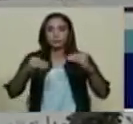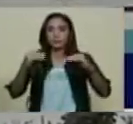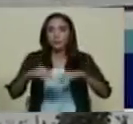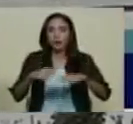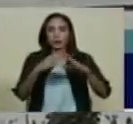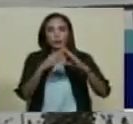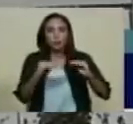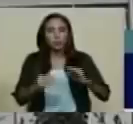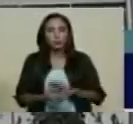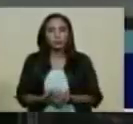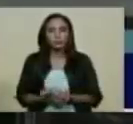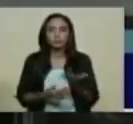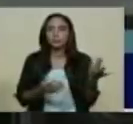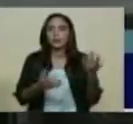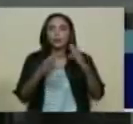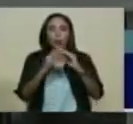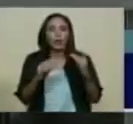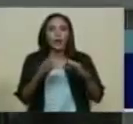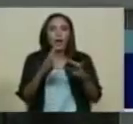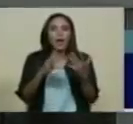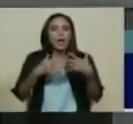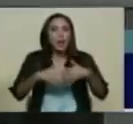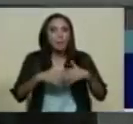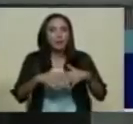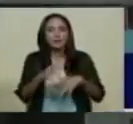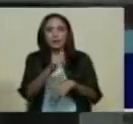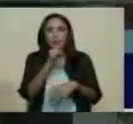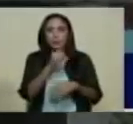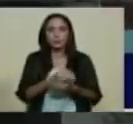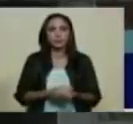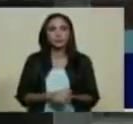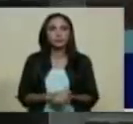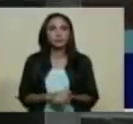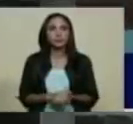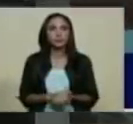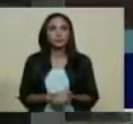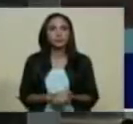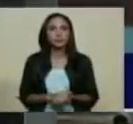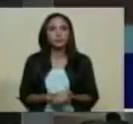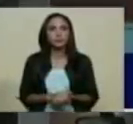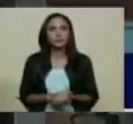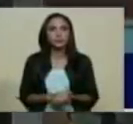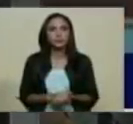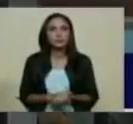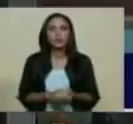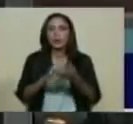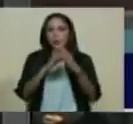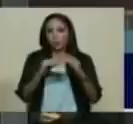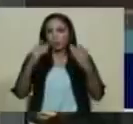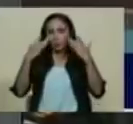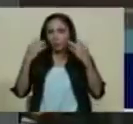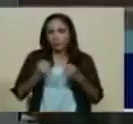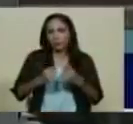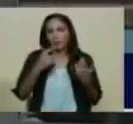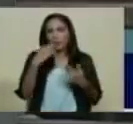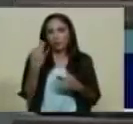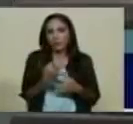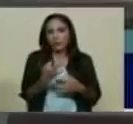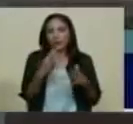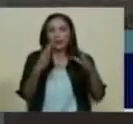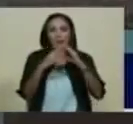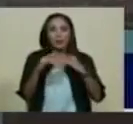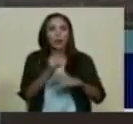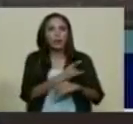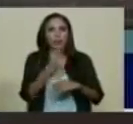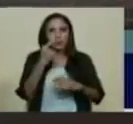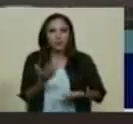precisamente empresas de telecomunicación e información. Y en el plan de recuperación económica, presidente, estamos seguros que esta universidad, que